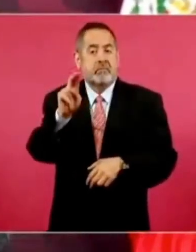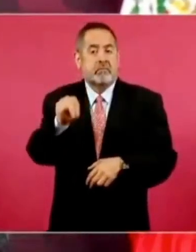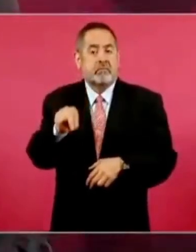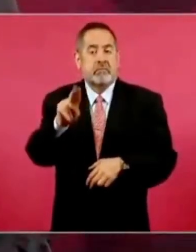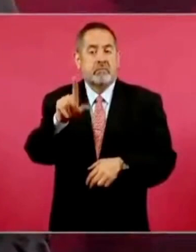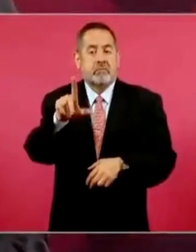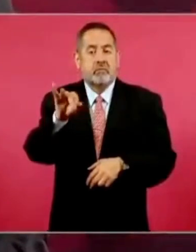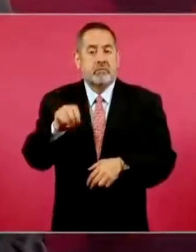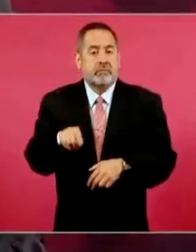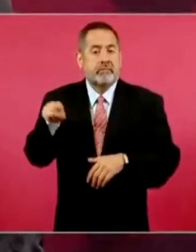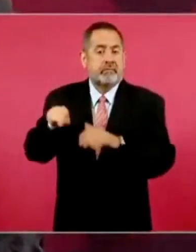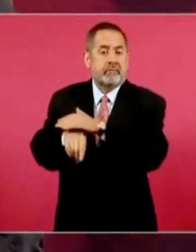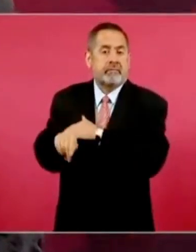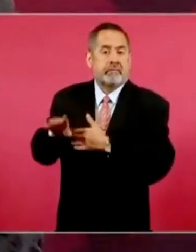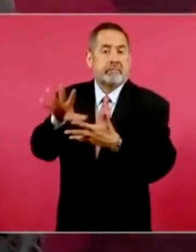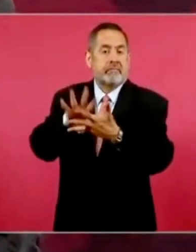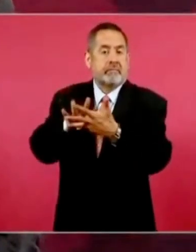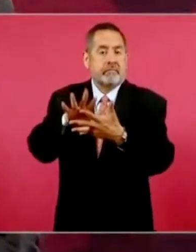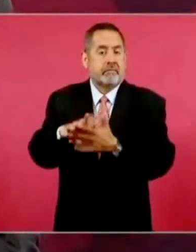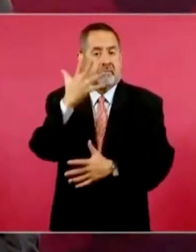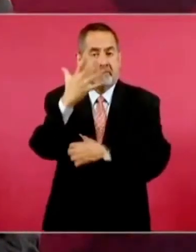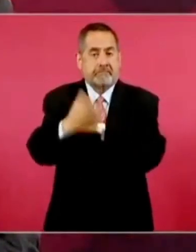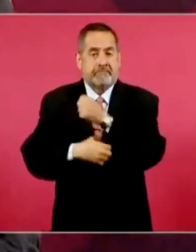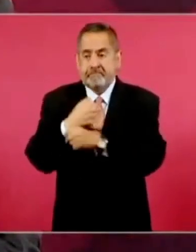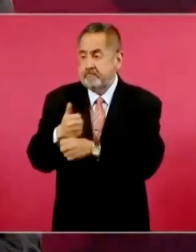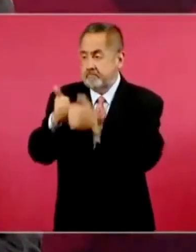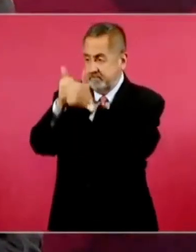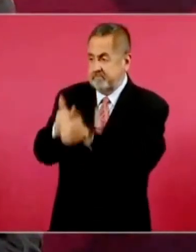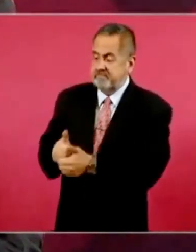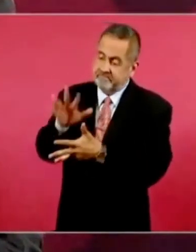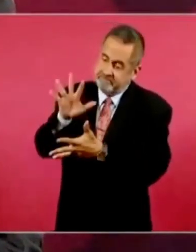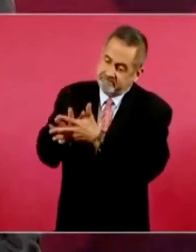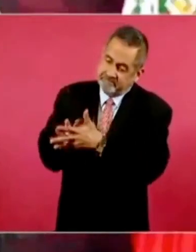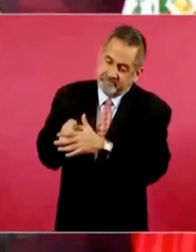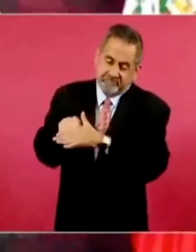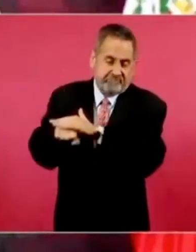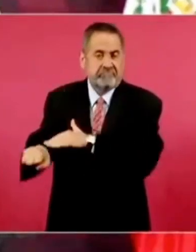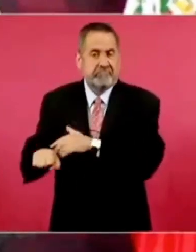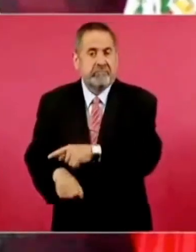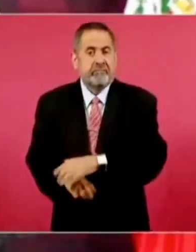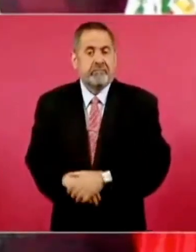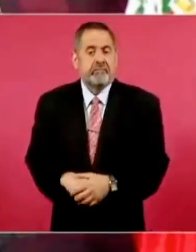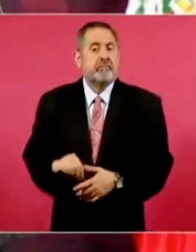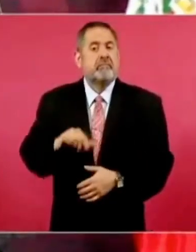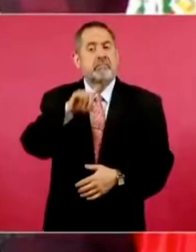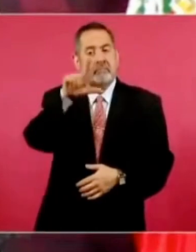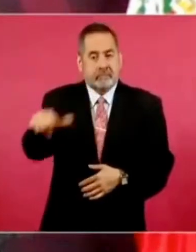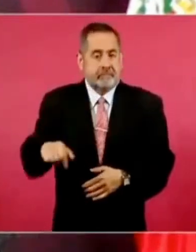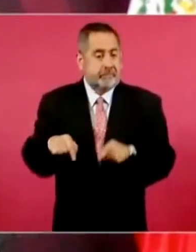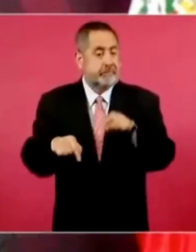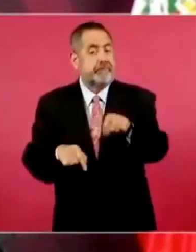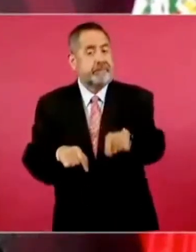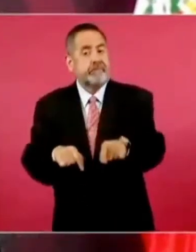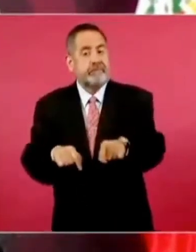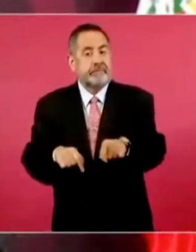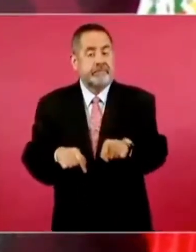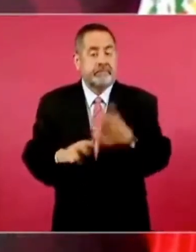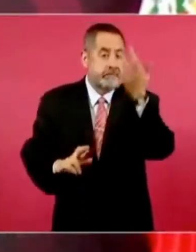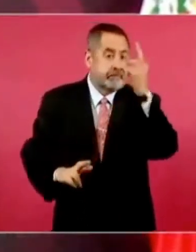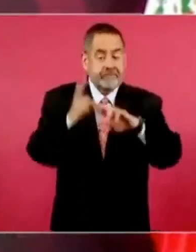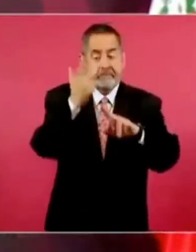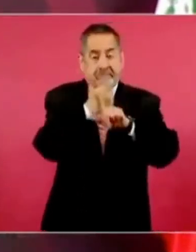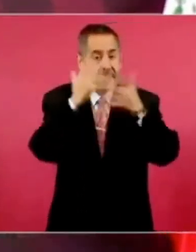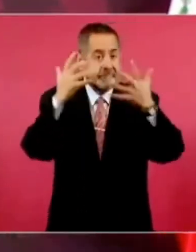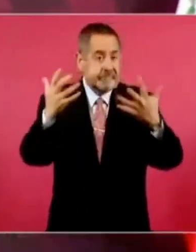Estuvo 5 años preso en San Juan de Ulúa y es liberado cuando triunfa la